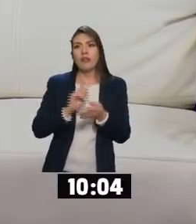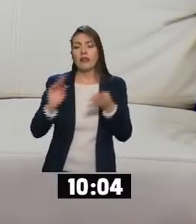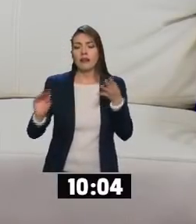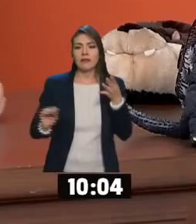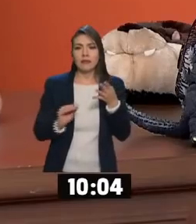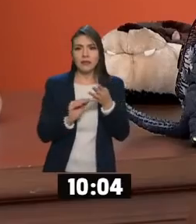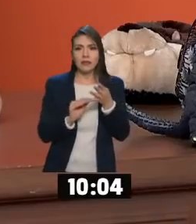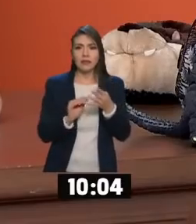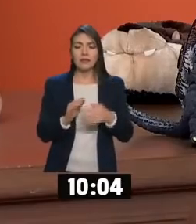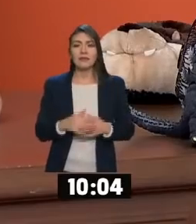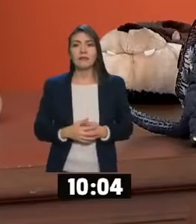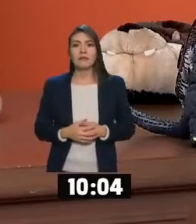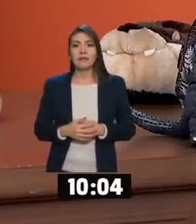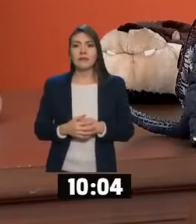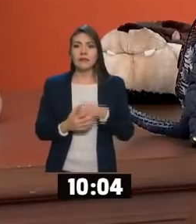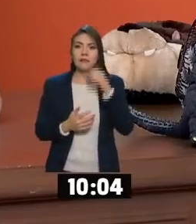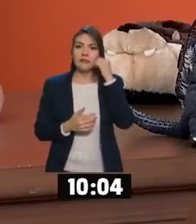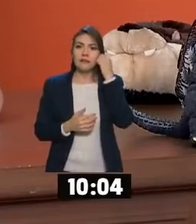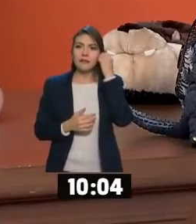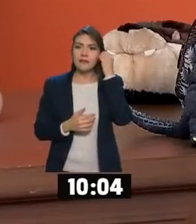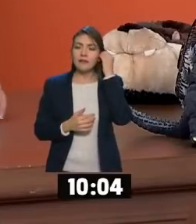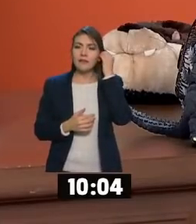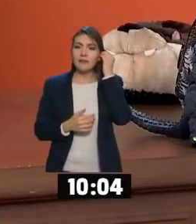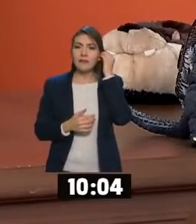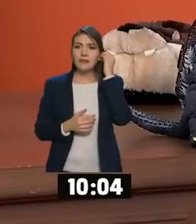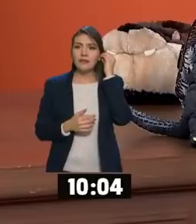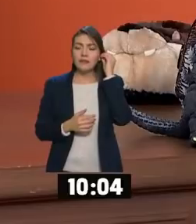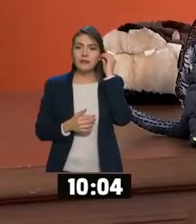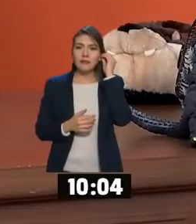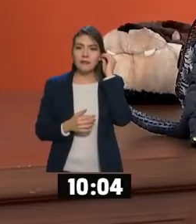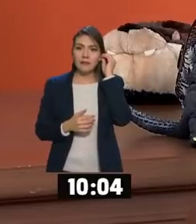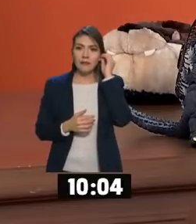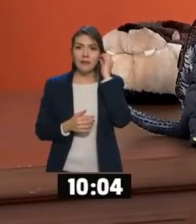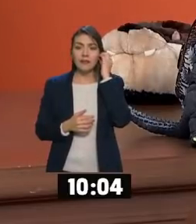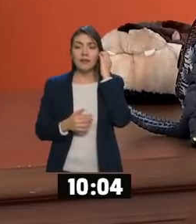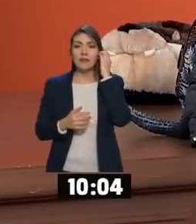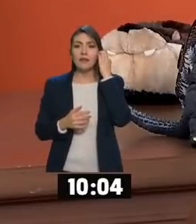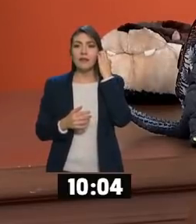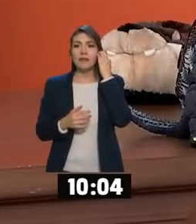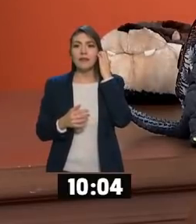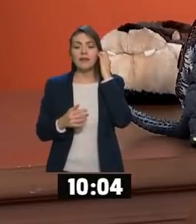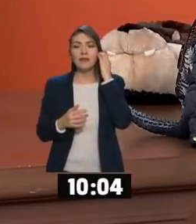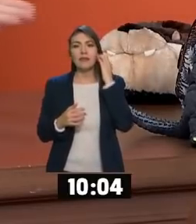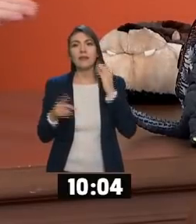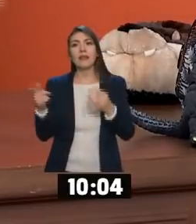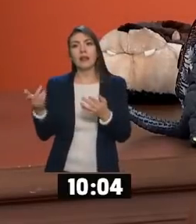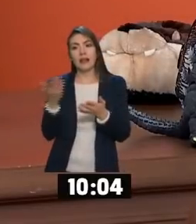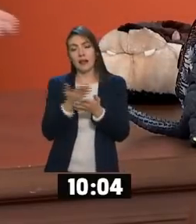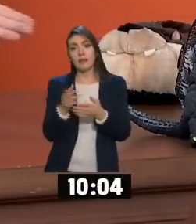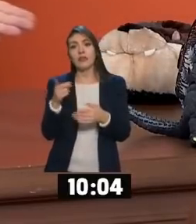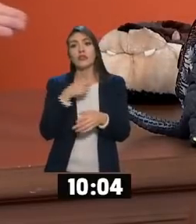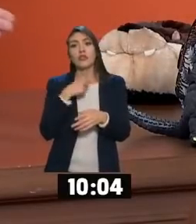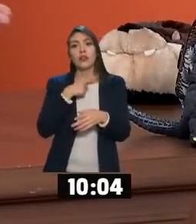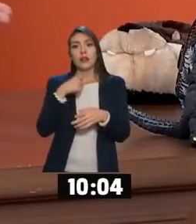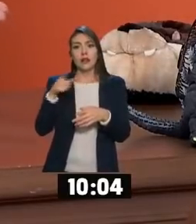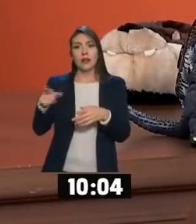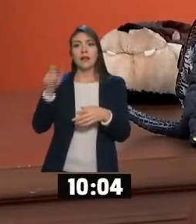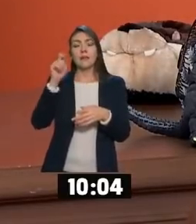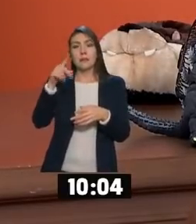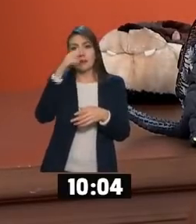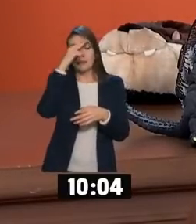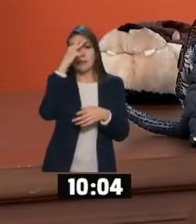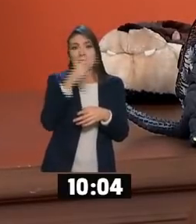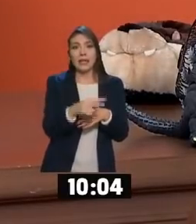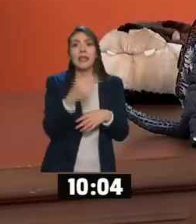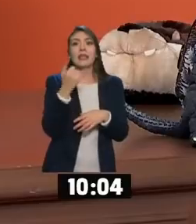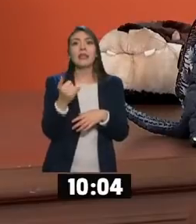generaciones. Además, ella tuvo no solo que remontar el hecho de ser mexicana y mentalmente saber que no se nos da la gimnasia. Sino el